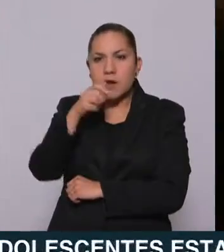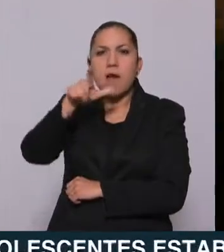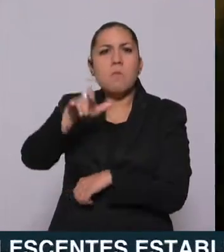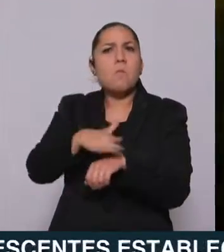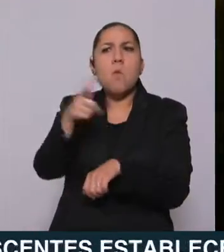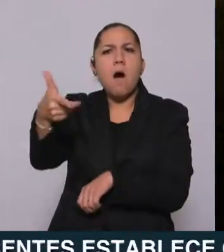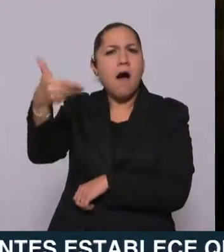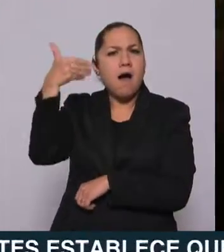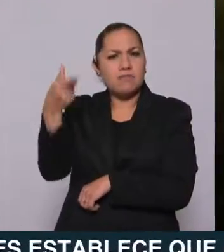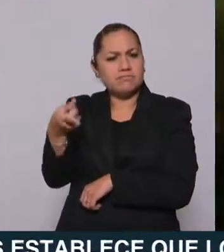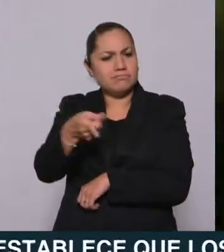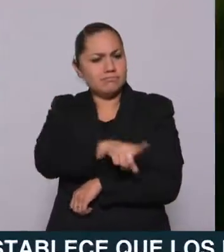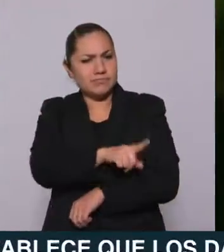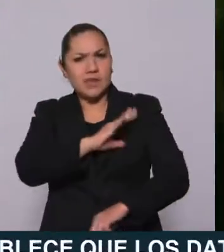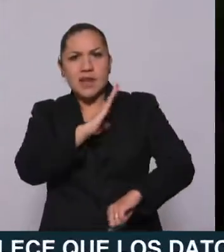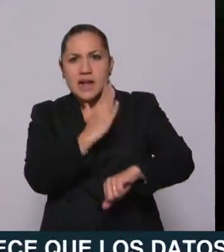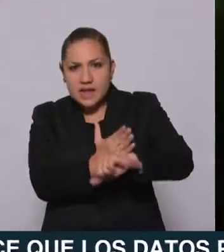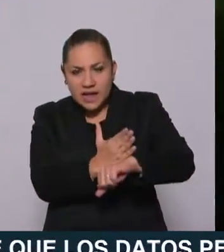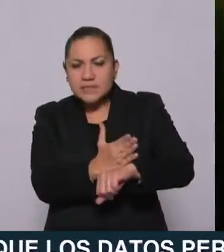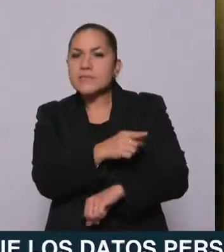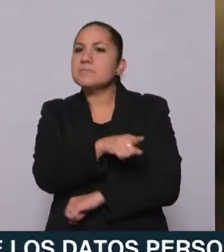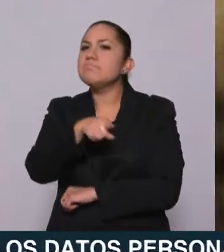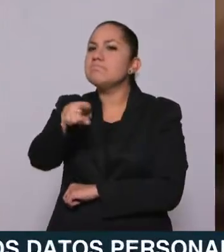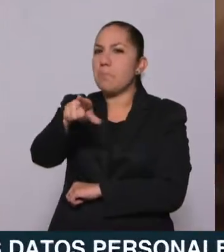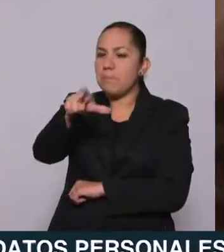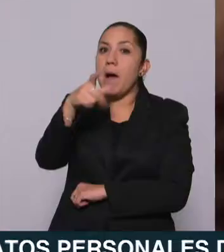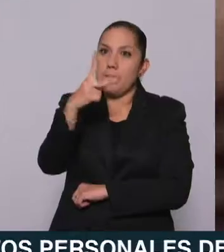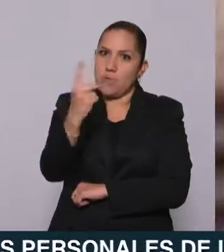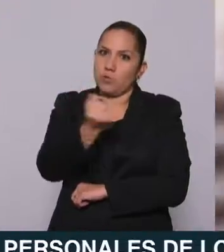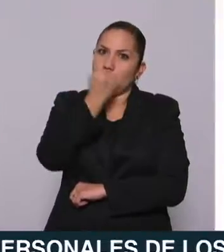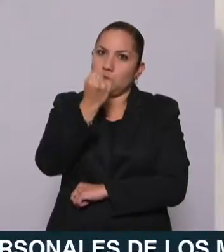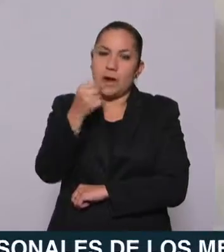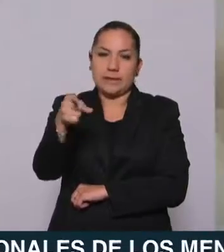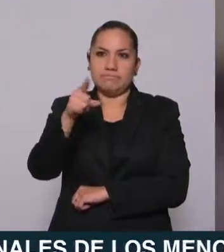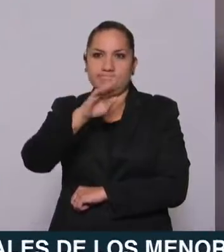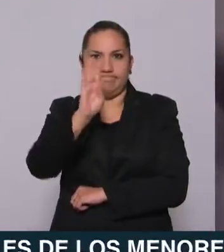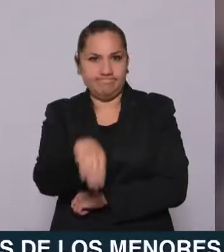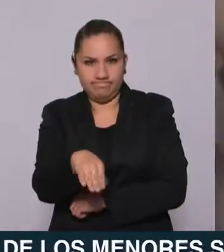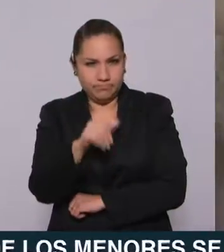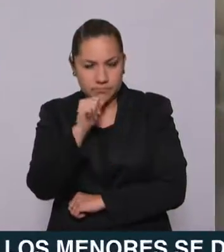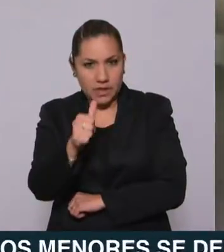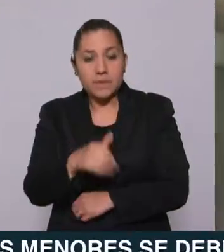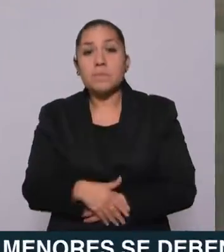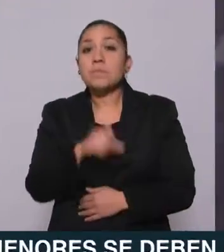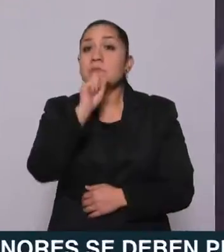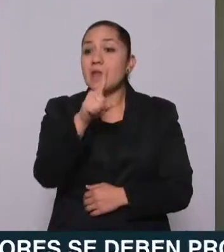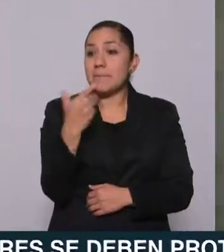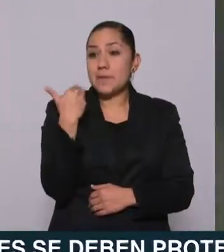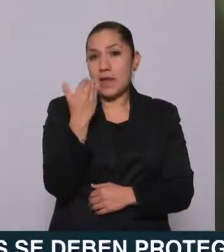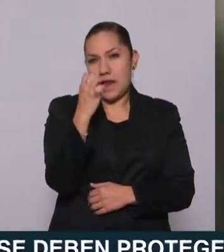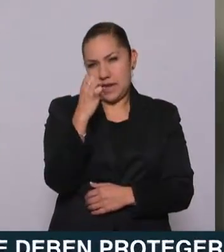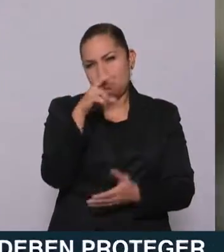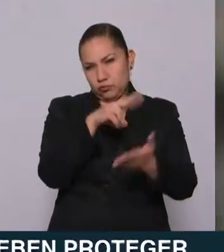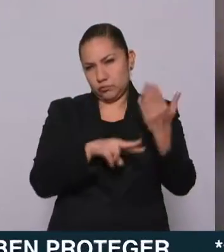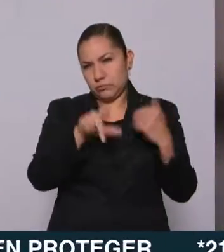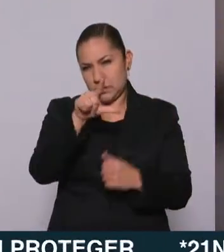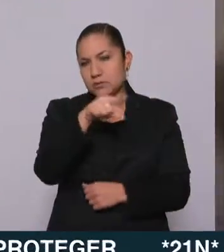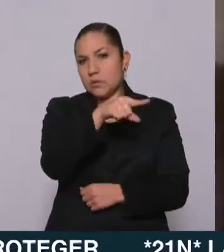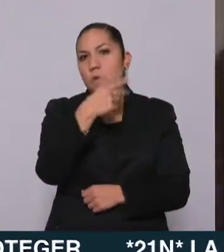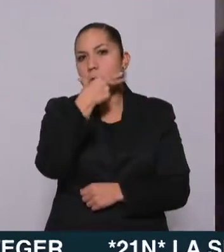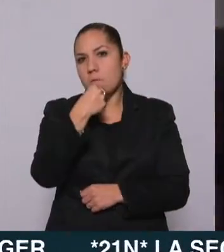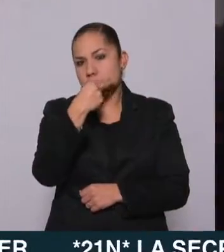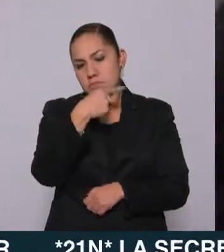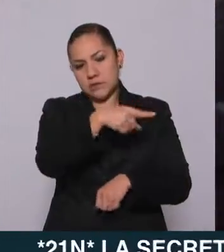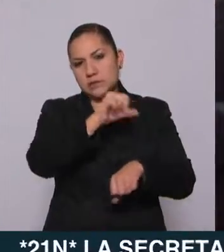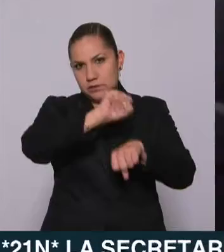falta. Afortunadamente se reportó solo una herida menor. El caso más sonado fue en enero de 2017, cuando un estudiante de secundaria de